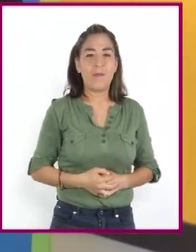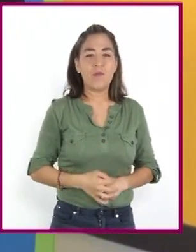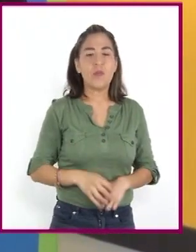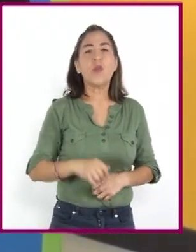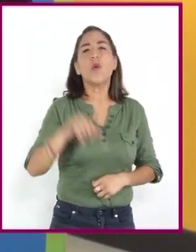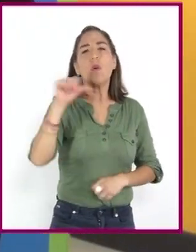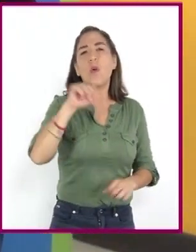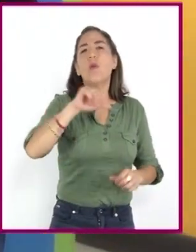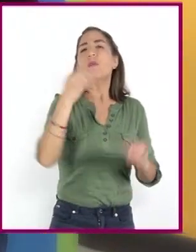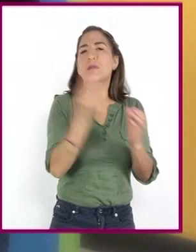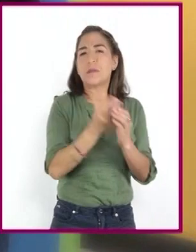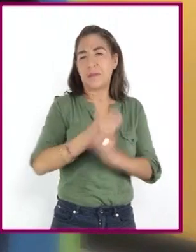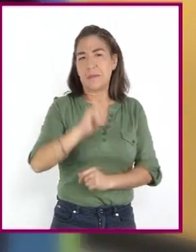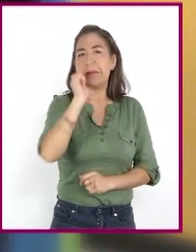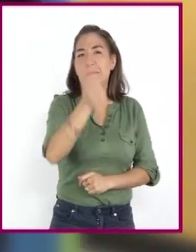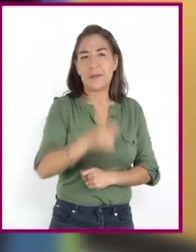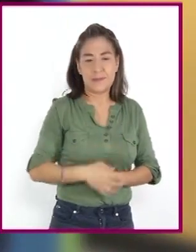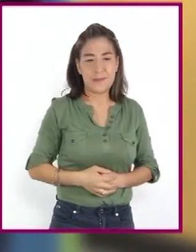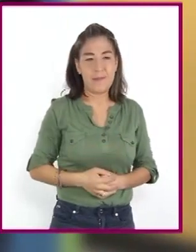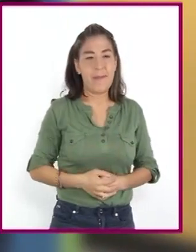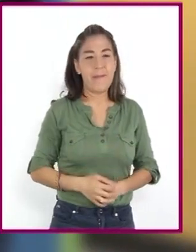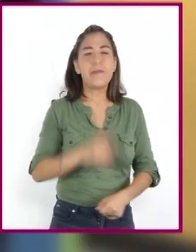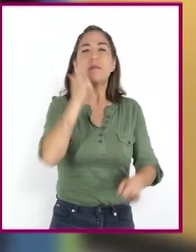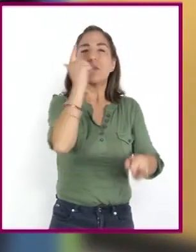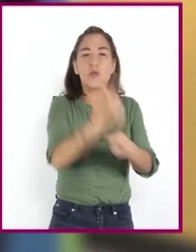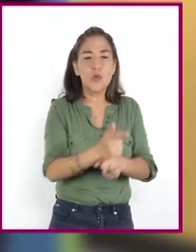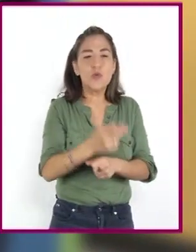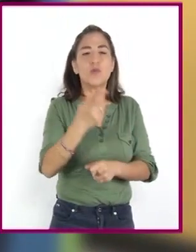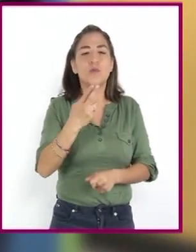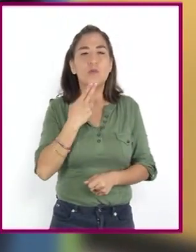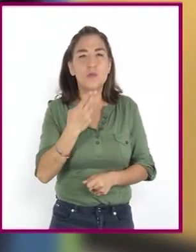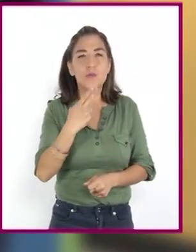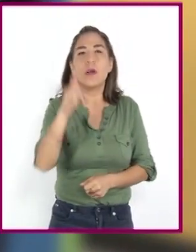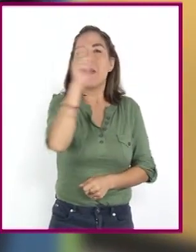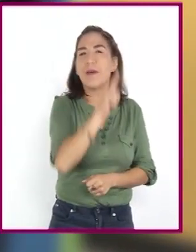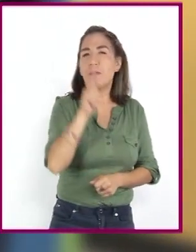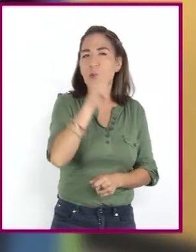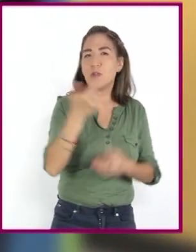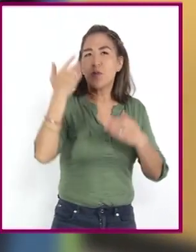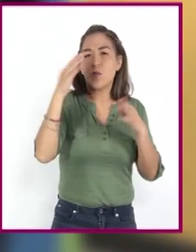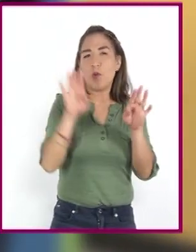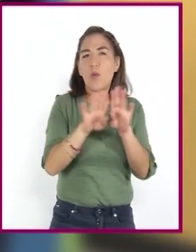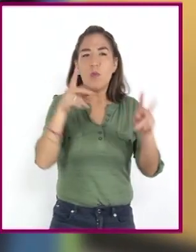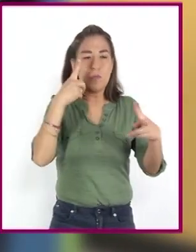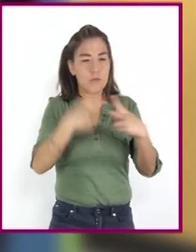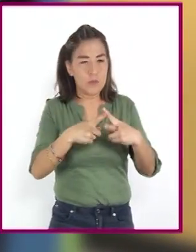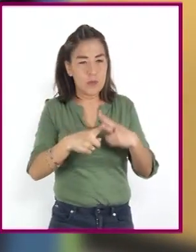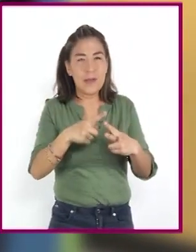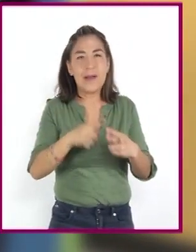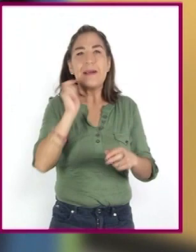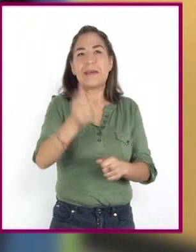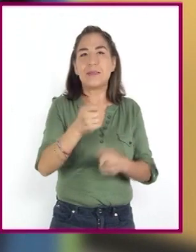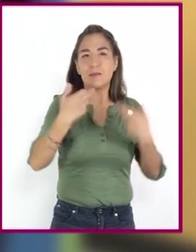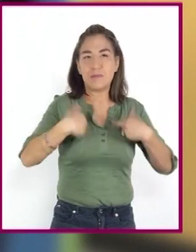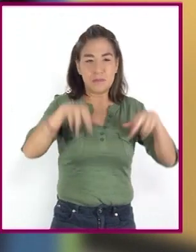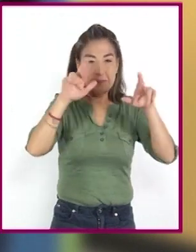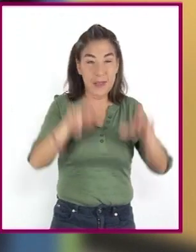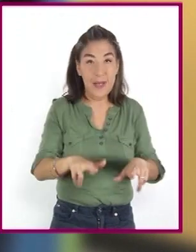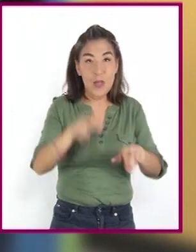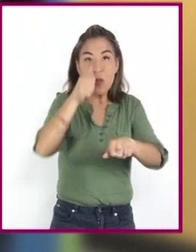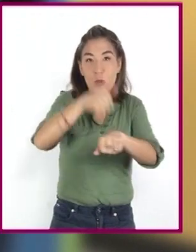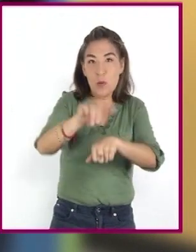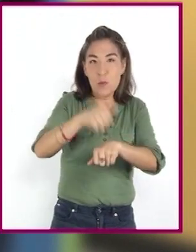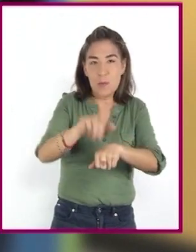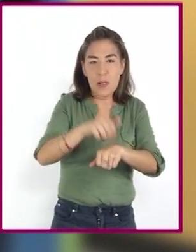propósito de la sesión es identificar y utilizar el lenguaje algebraico para representar expresiones dadas